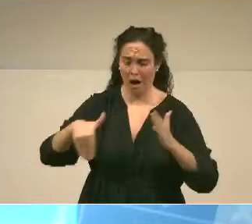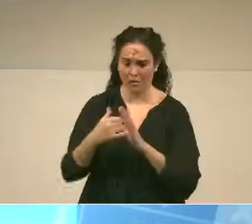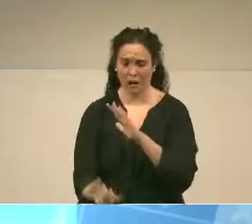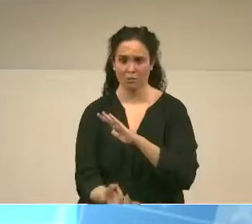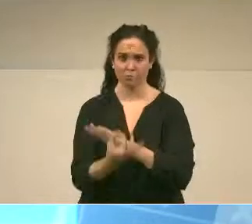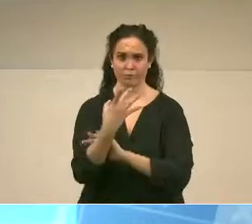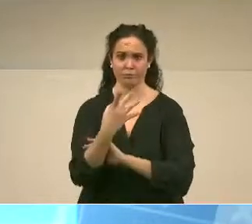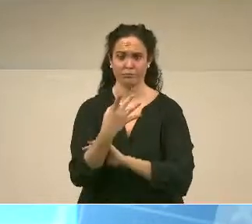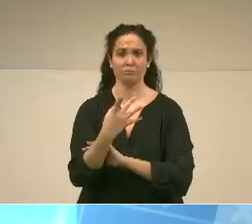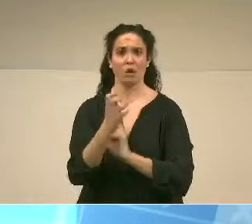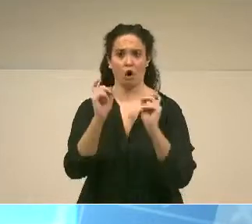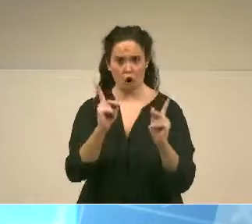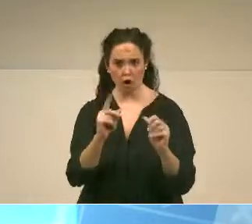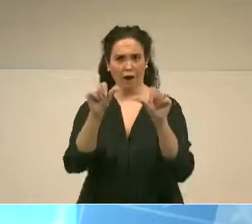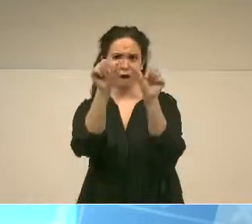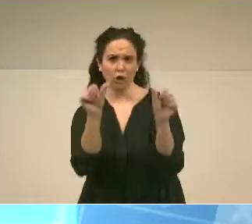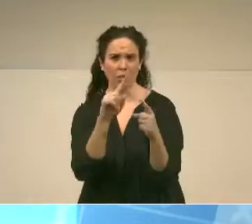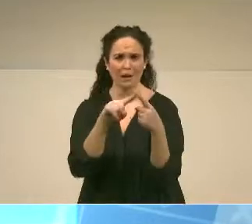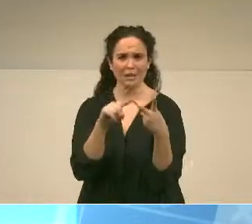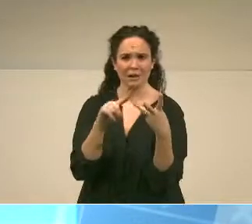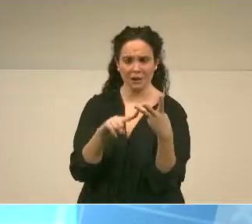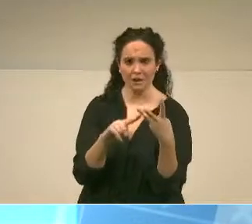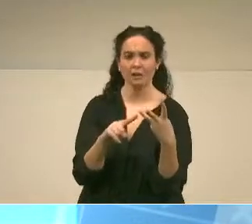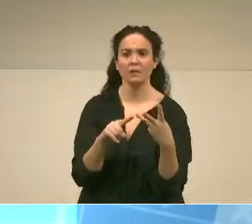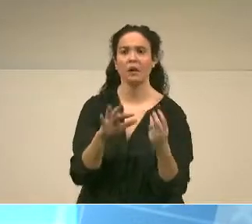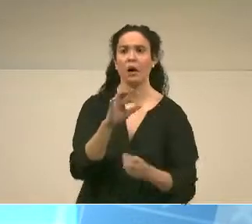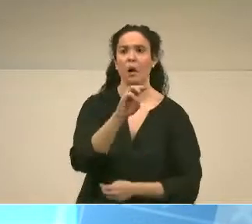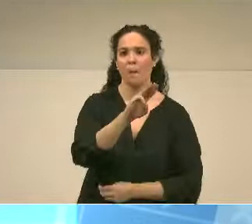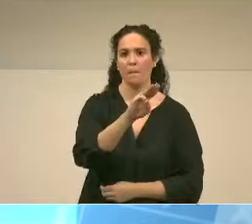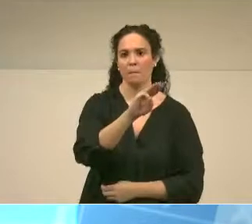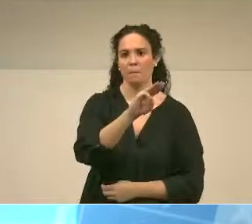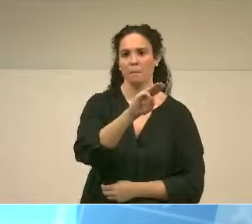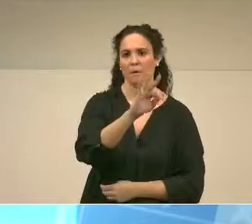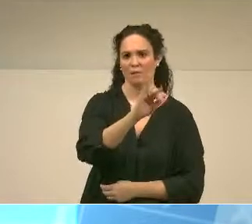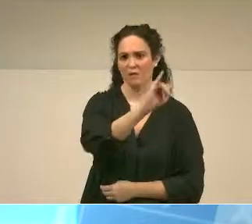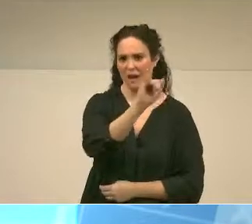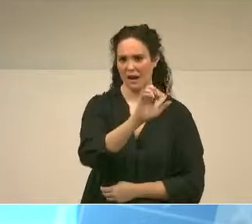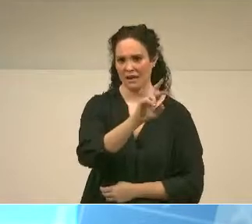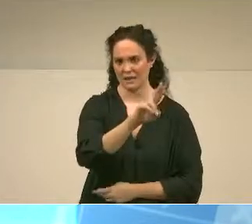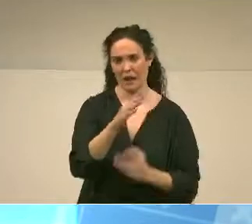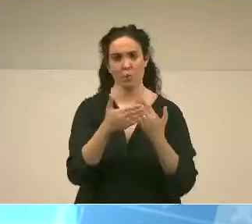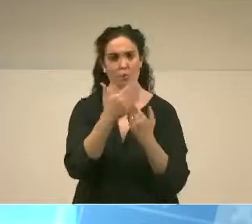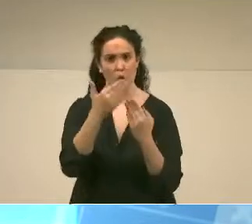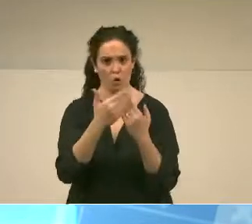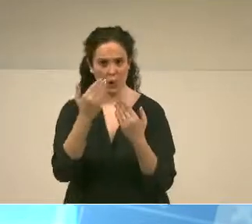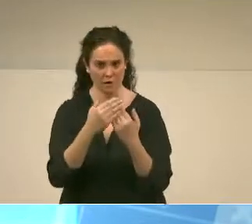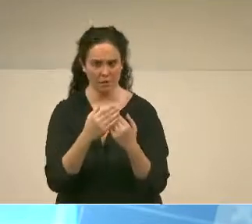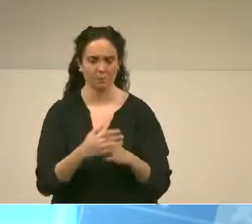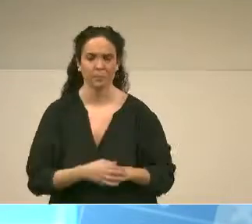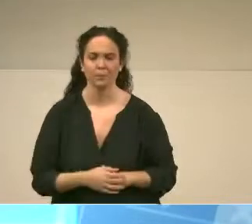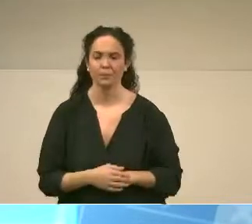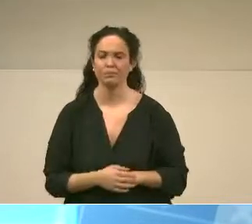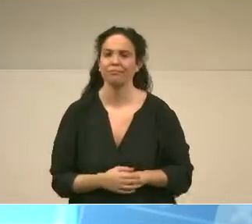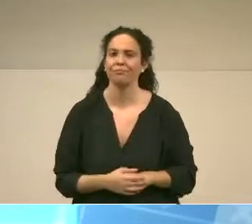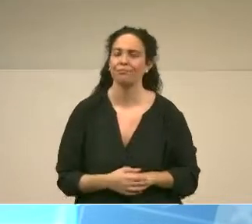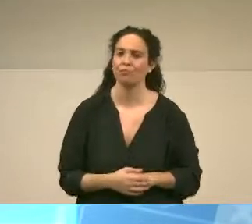de las vacunas que están en estos momentos administrándose, la de Pfizer y la de Moderna. A la vista de la información que tenemos